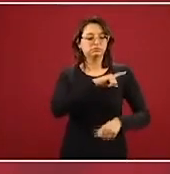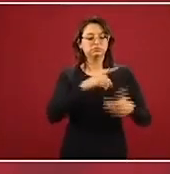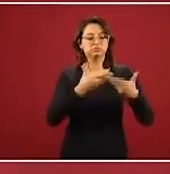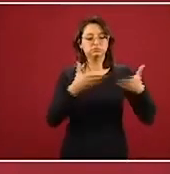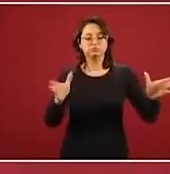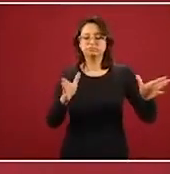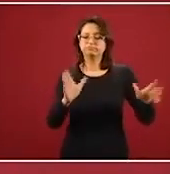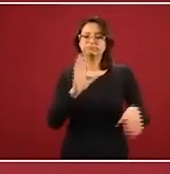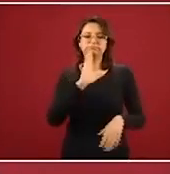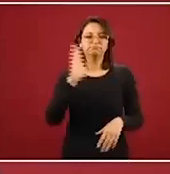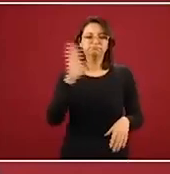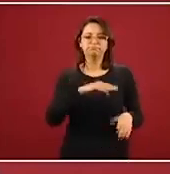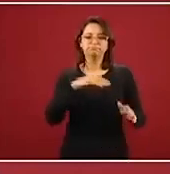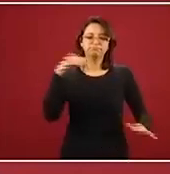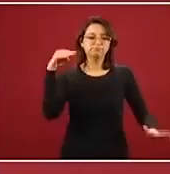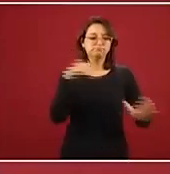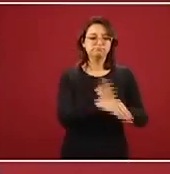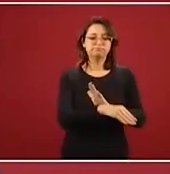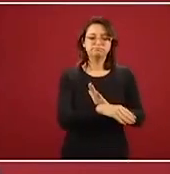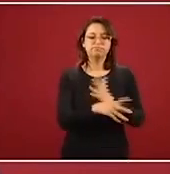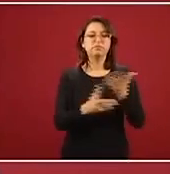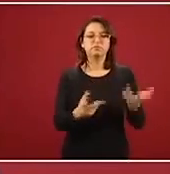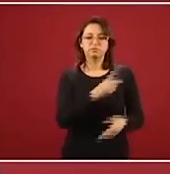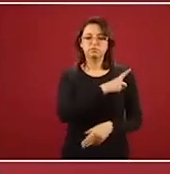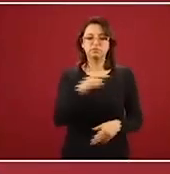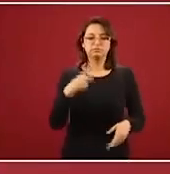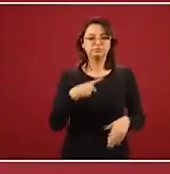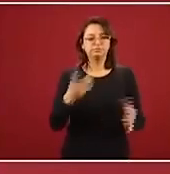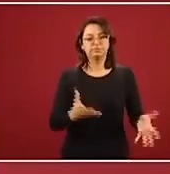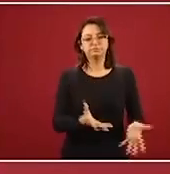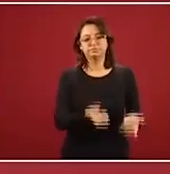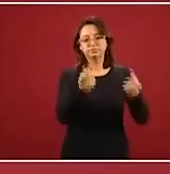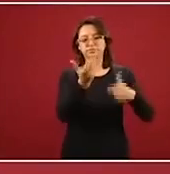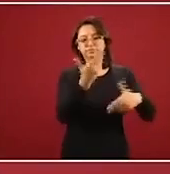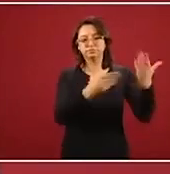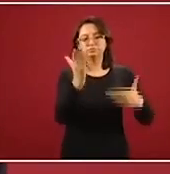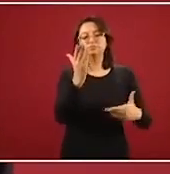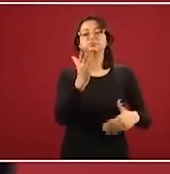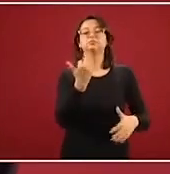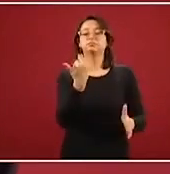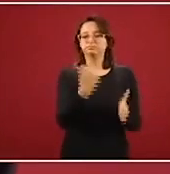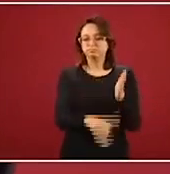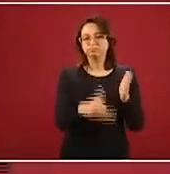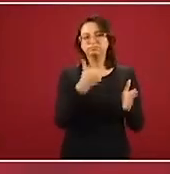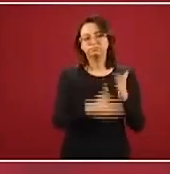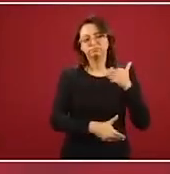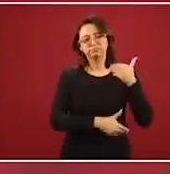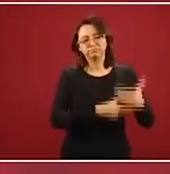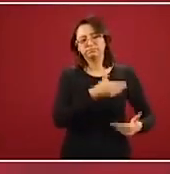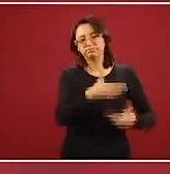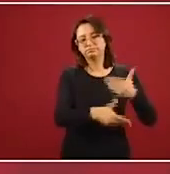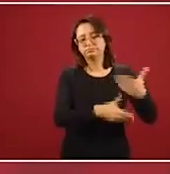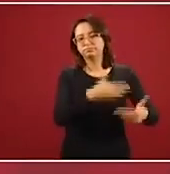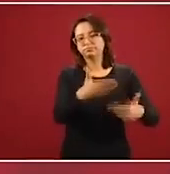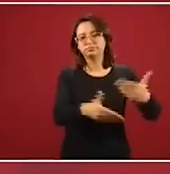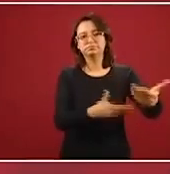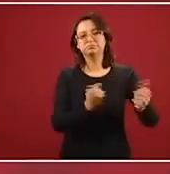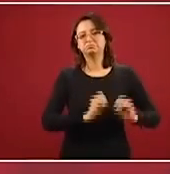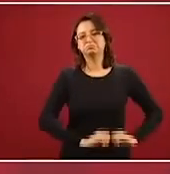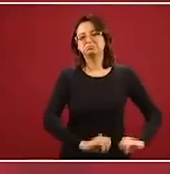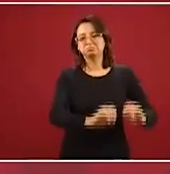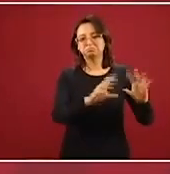levantar. Ya se ha ido avanzando, pero falta todavía y no podemos